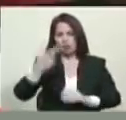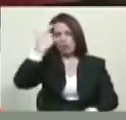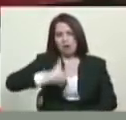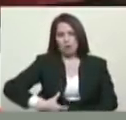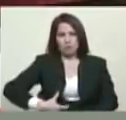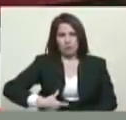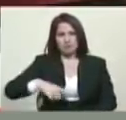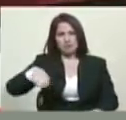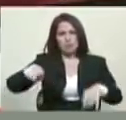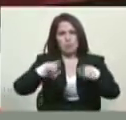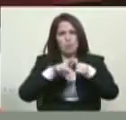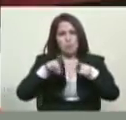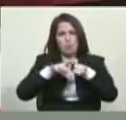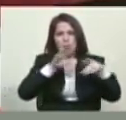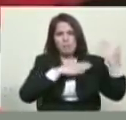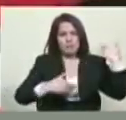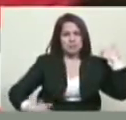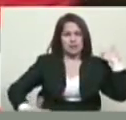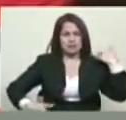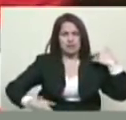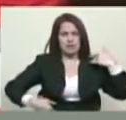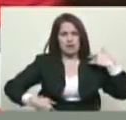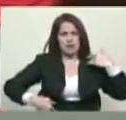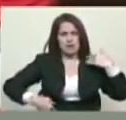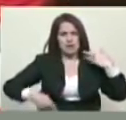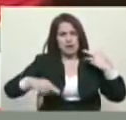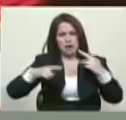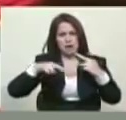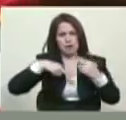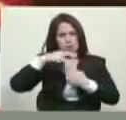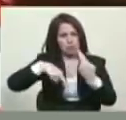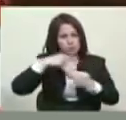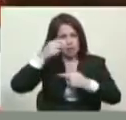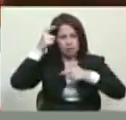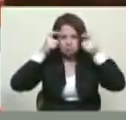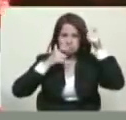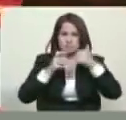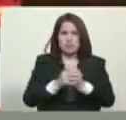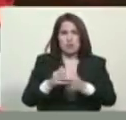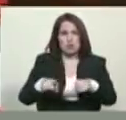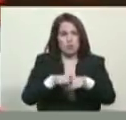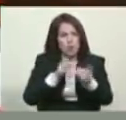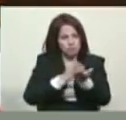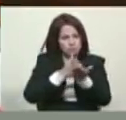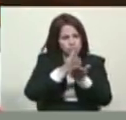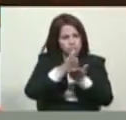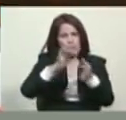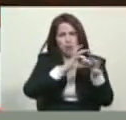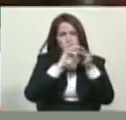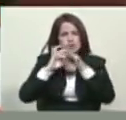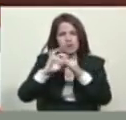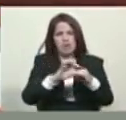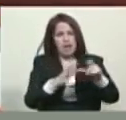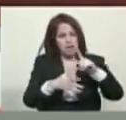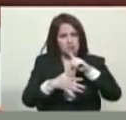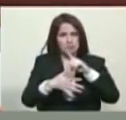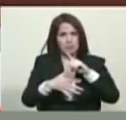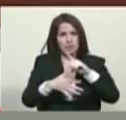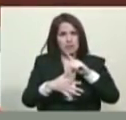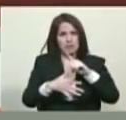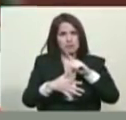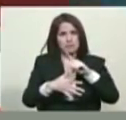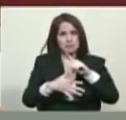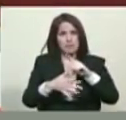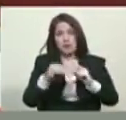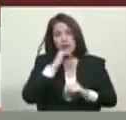que el presidente venezolano y el gigante revolucionario, sigue en la lucha por la unidad latinoamericana. Esto forma parte de